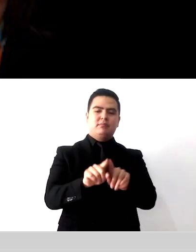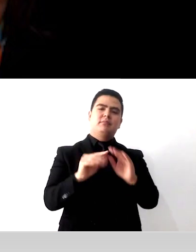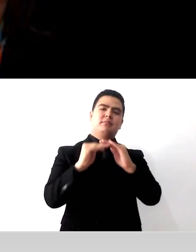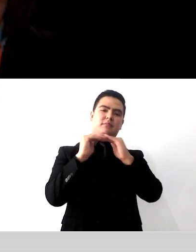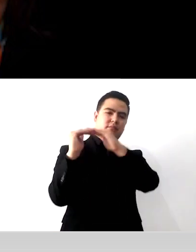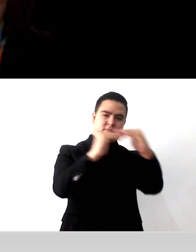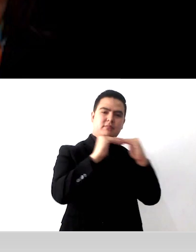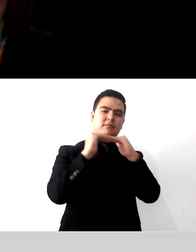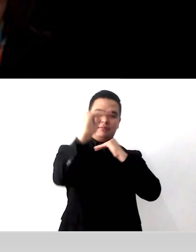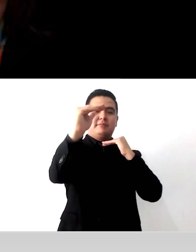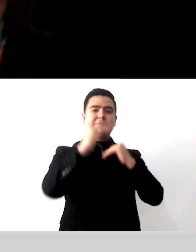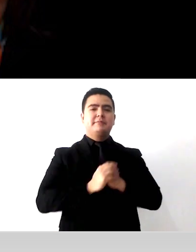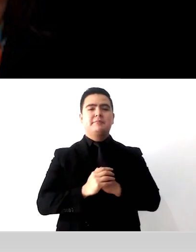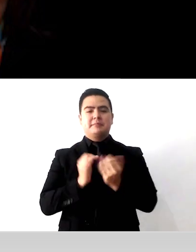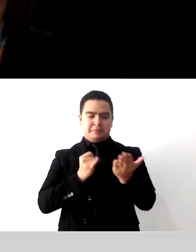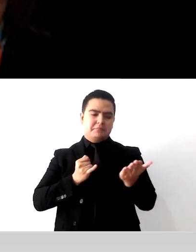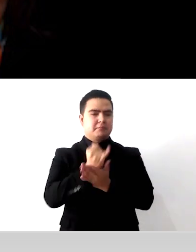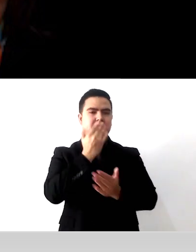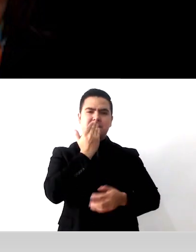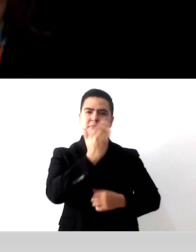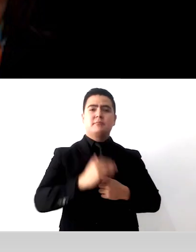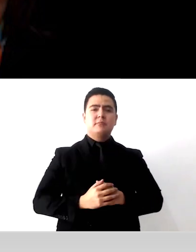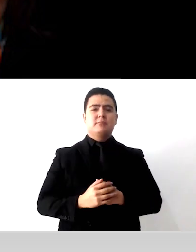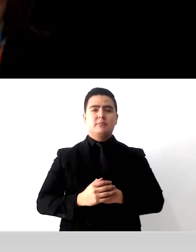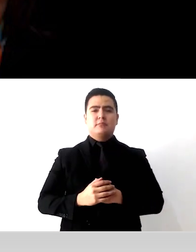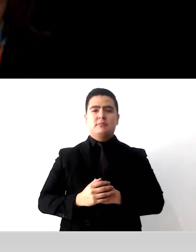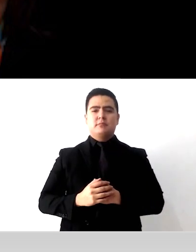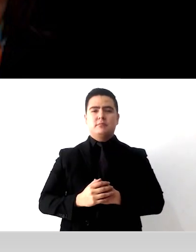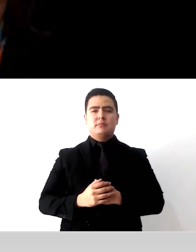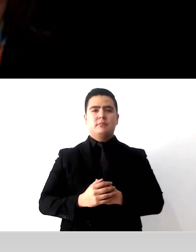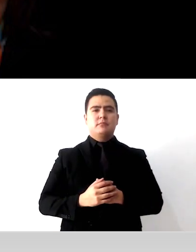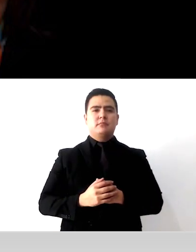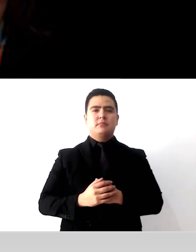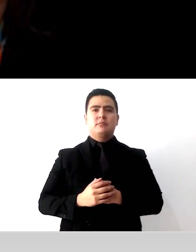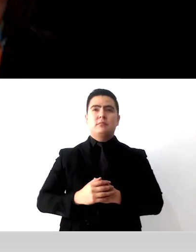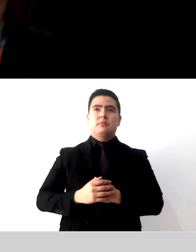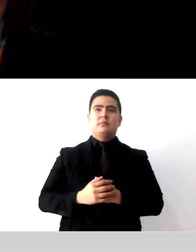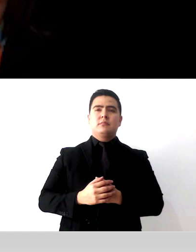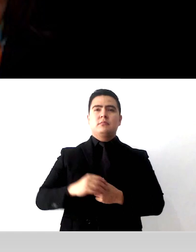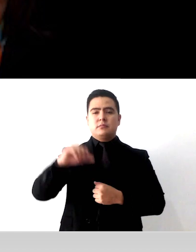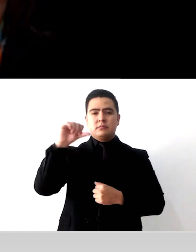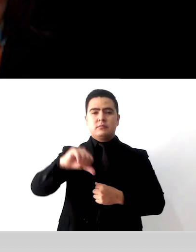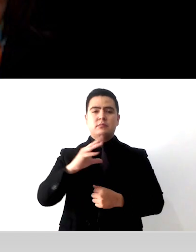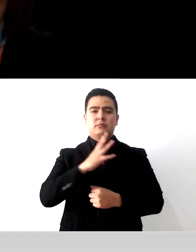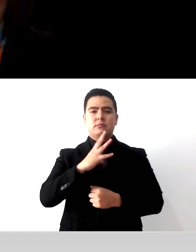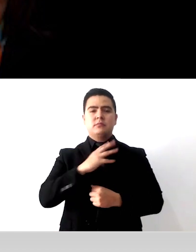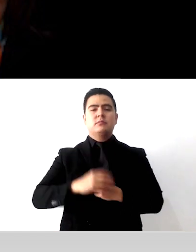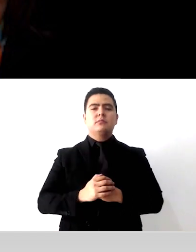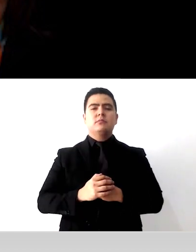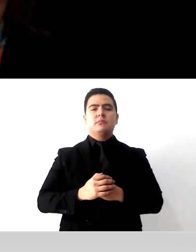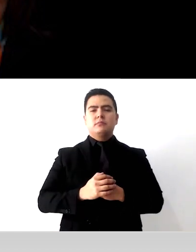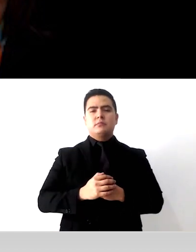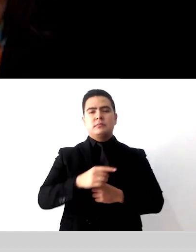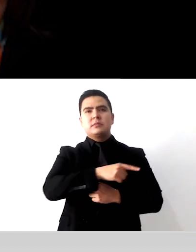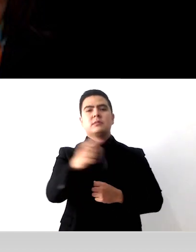espacios de toma de decisión. Y es en los congresos, en los gobiernos, todo órgano colegiado público debería de